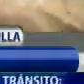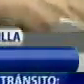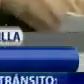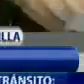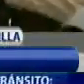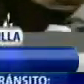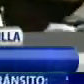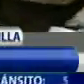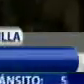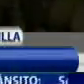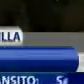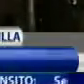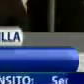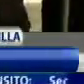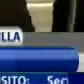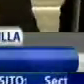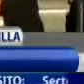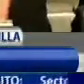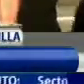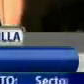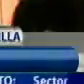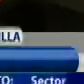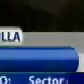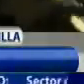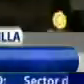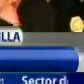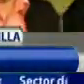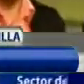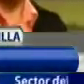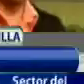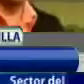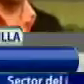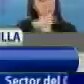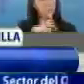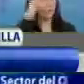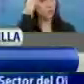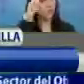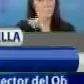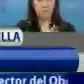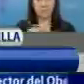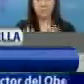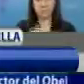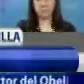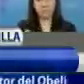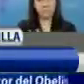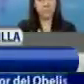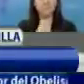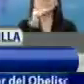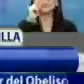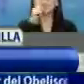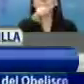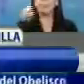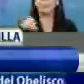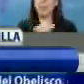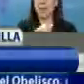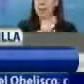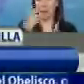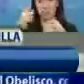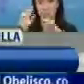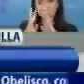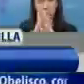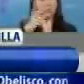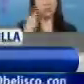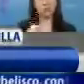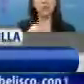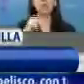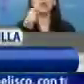México, fundamentalmente al área de Chiapas. En dos ocasiones, hasta quiero contarles que hubo un equipo nuestro que estuvo en peligro porque